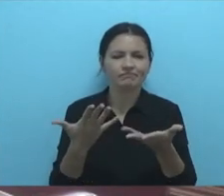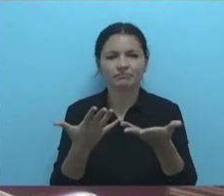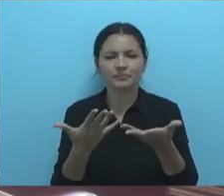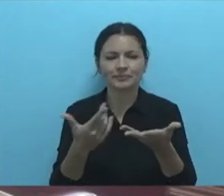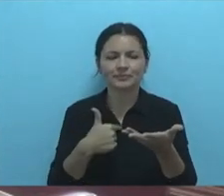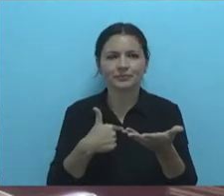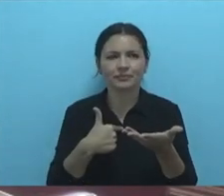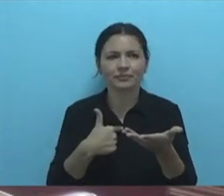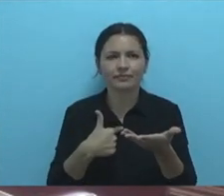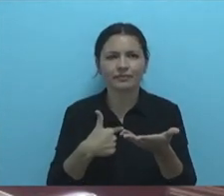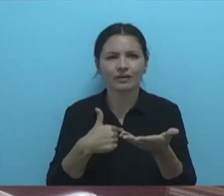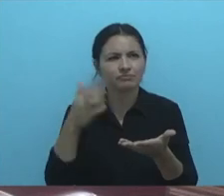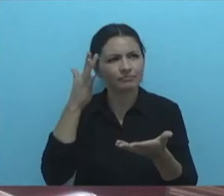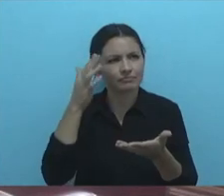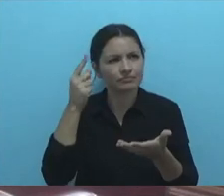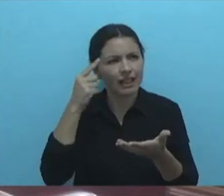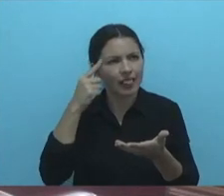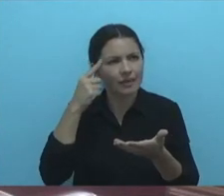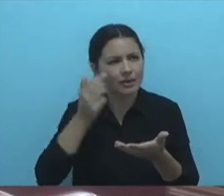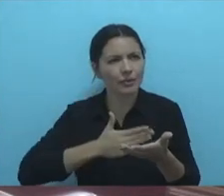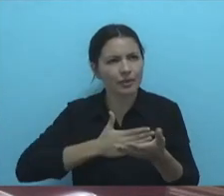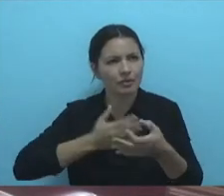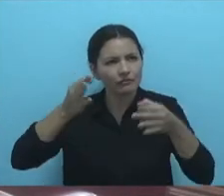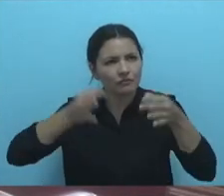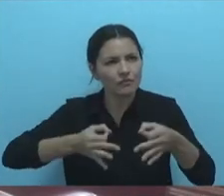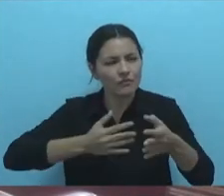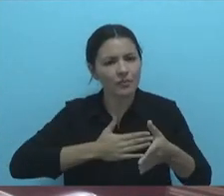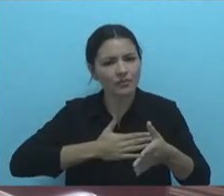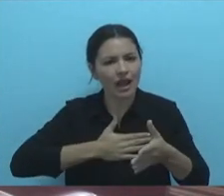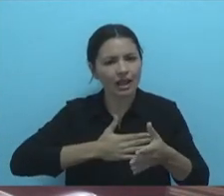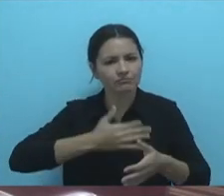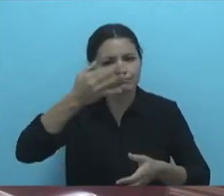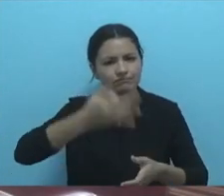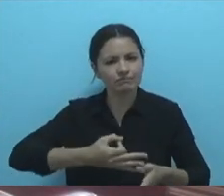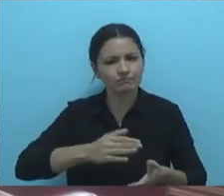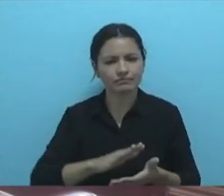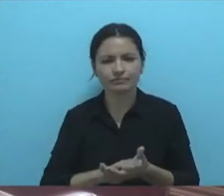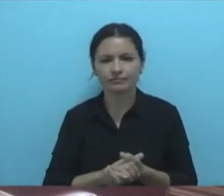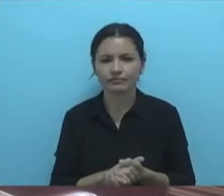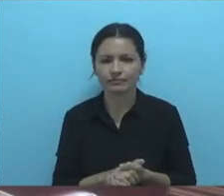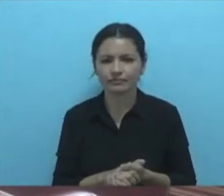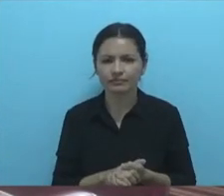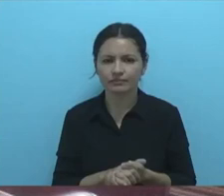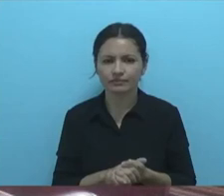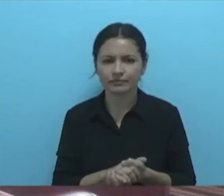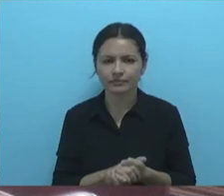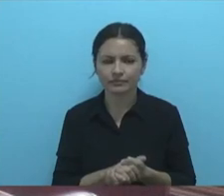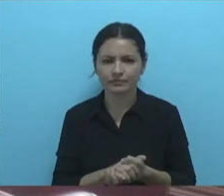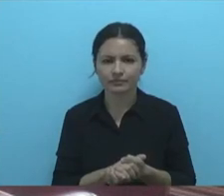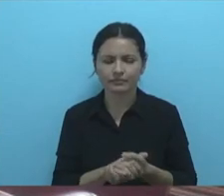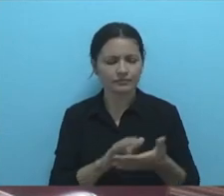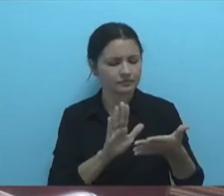y ordinario en mi pensamiento y en mi formación dice que